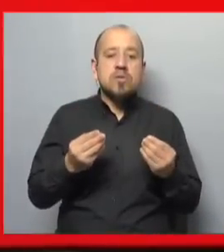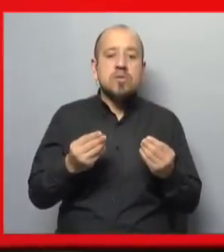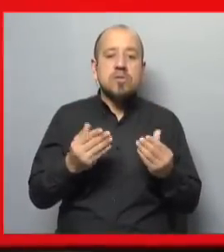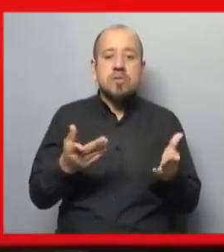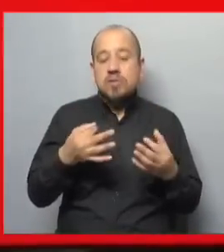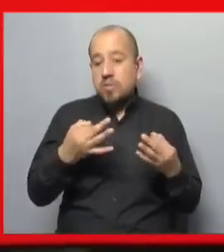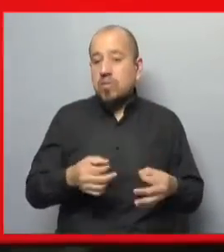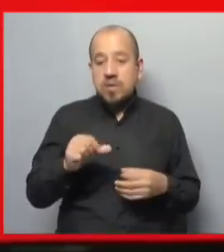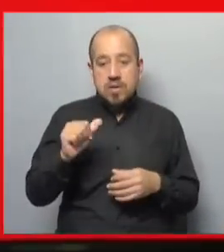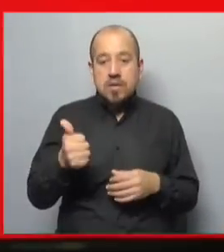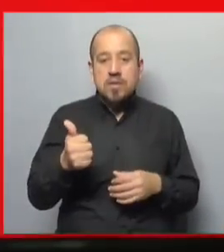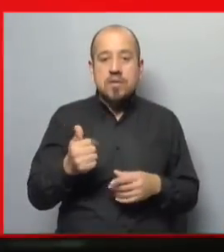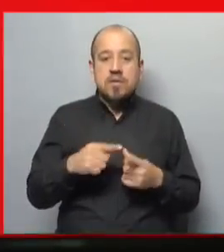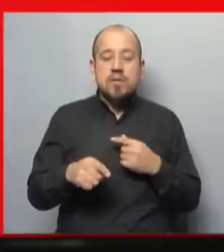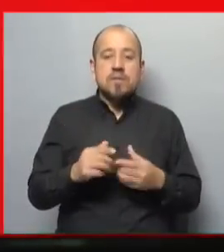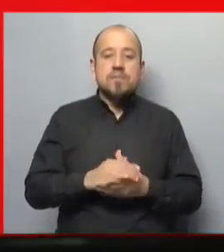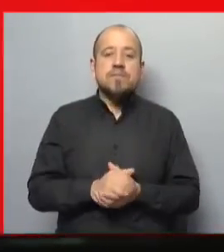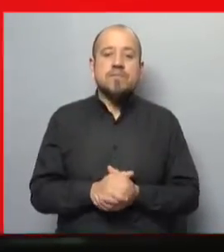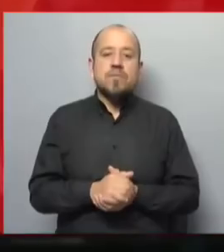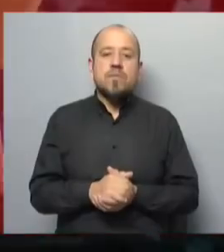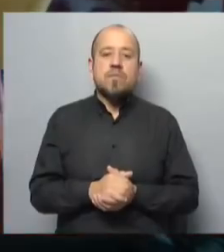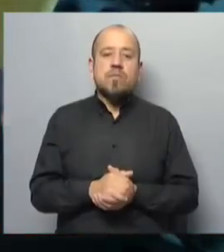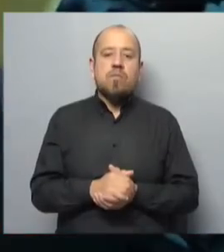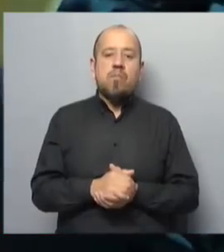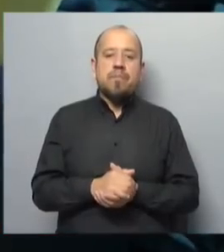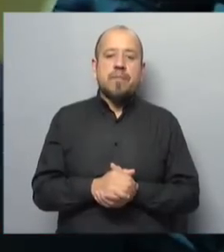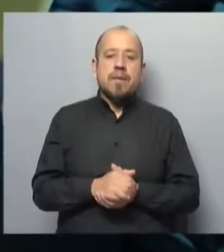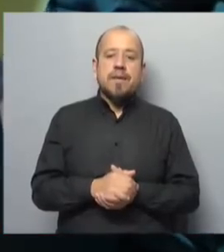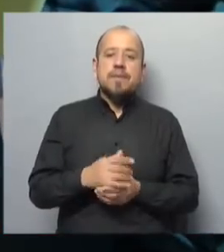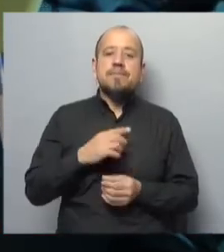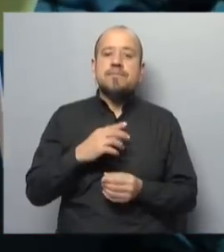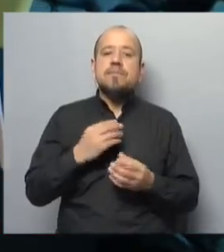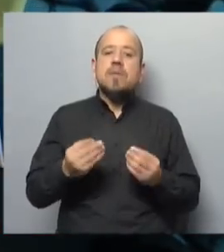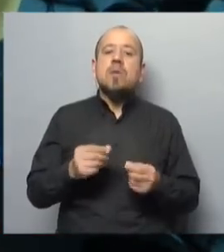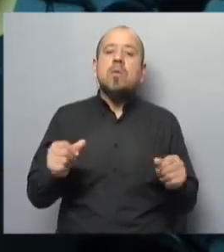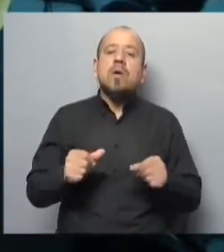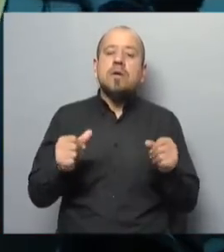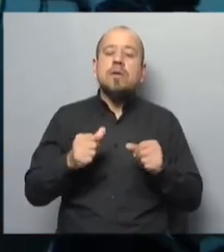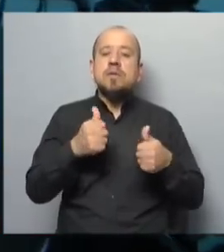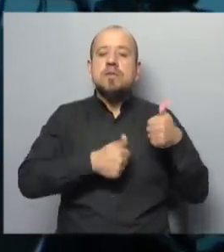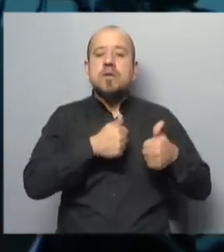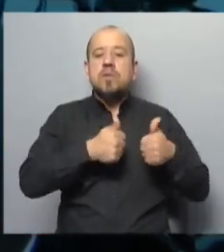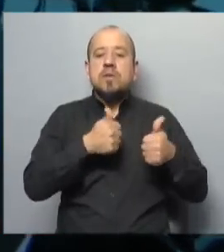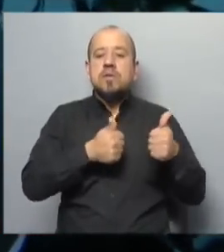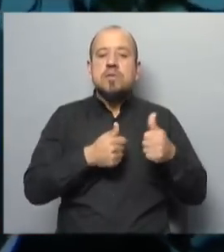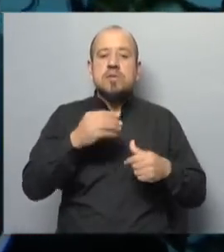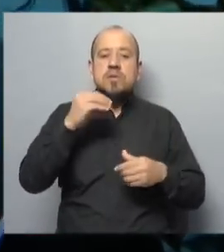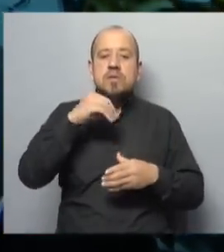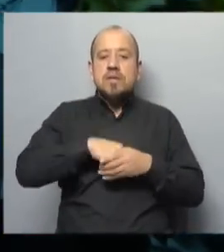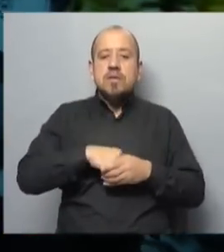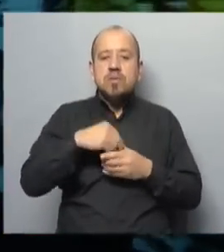ganar y si hay alguna forma de mejorar el nivel de la competencia interna